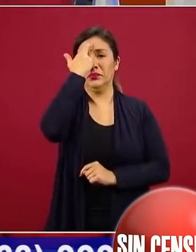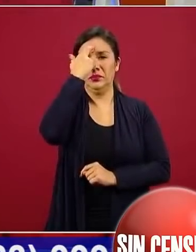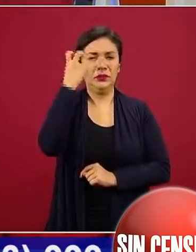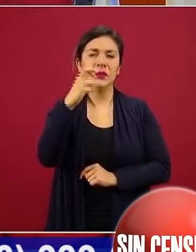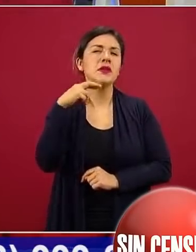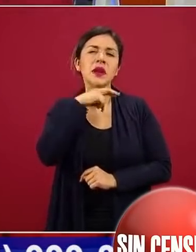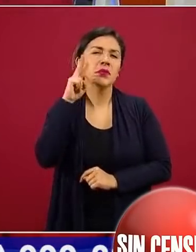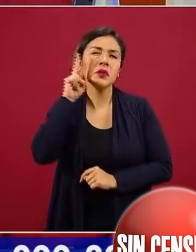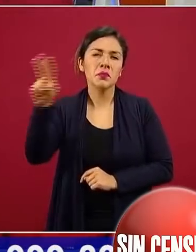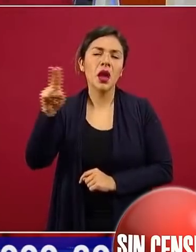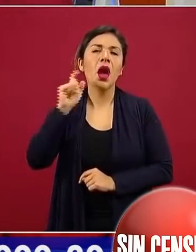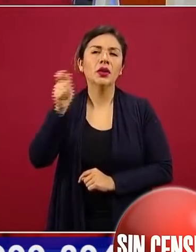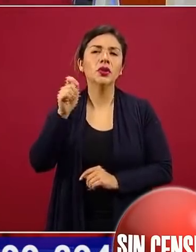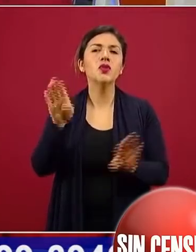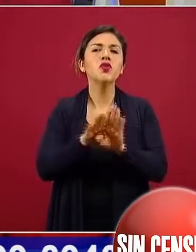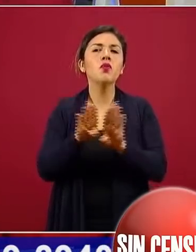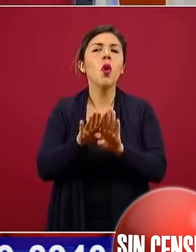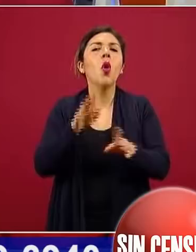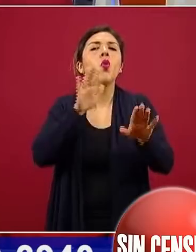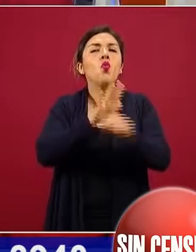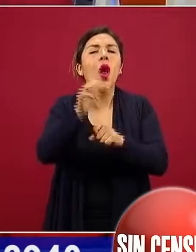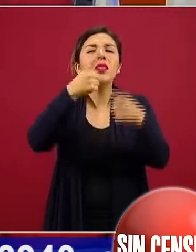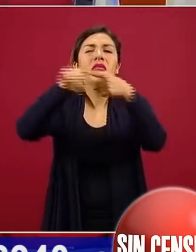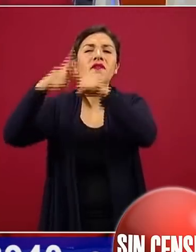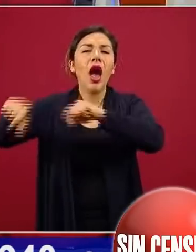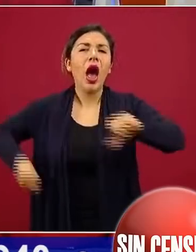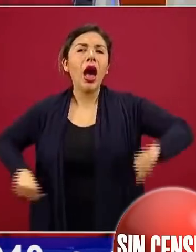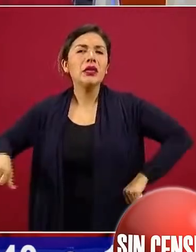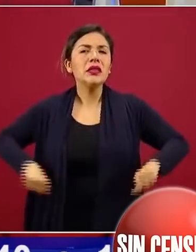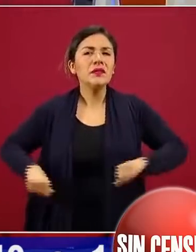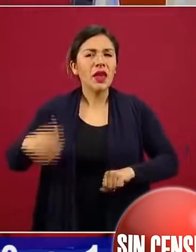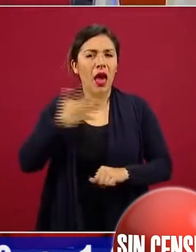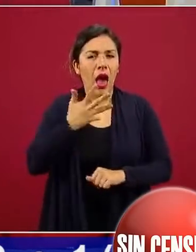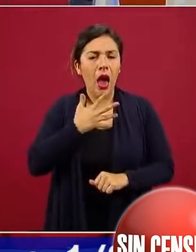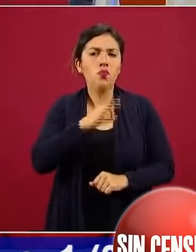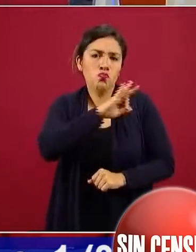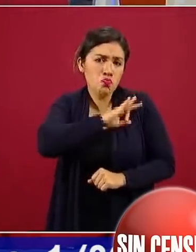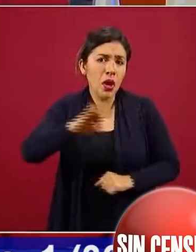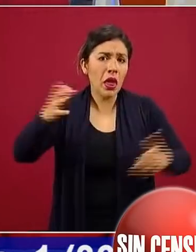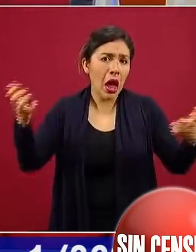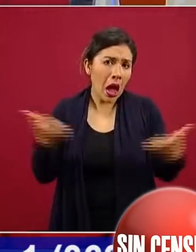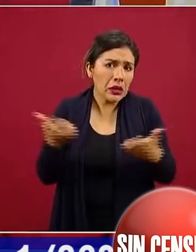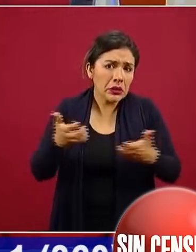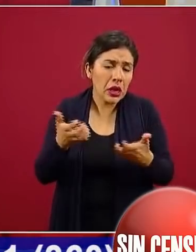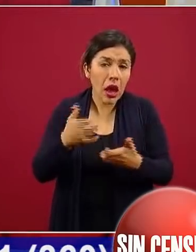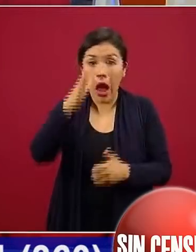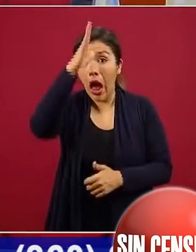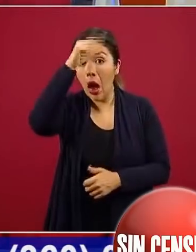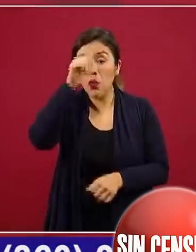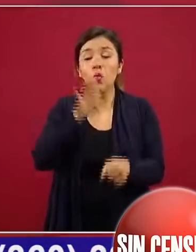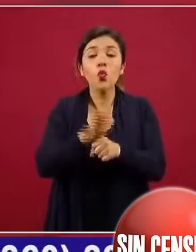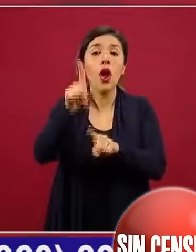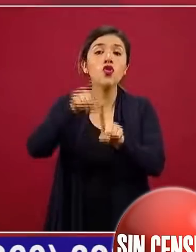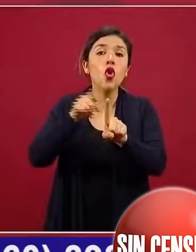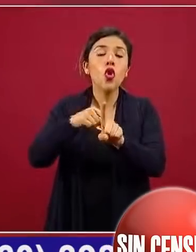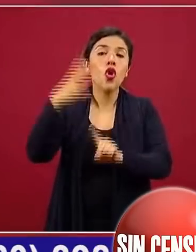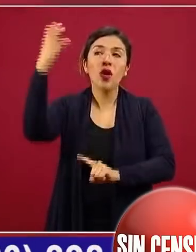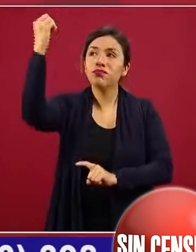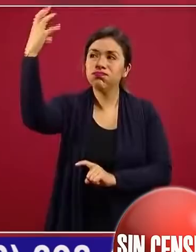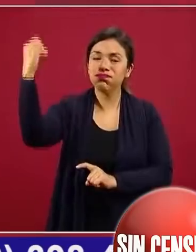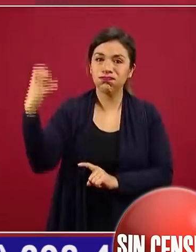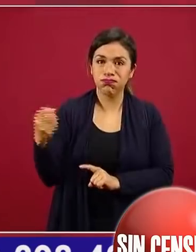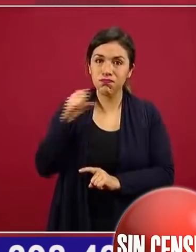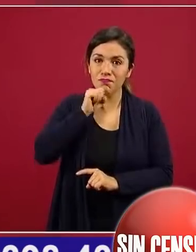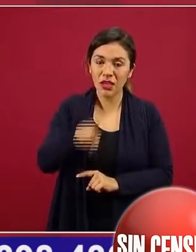muy rápido, de las distintas actividades que se pueden tener de acuerdo a los colores, de acuerdo a los niveles de